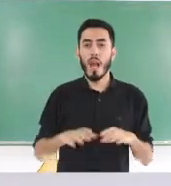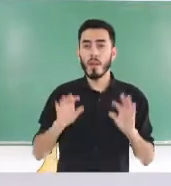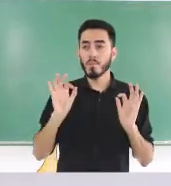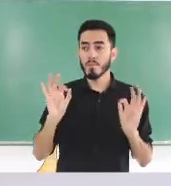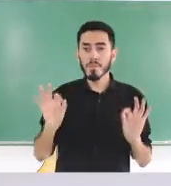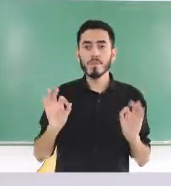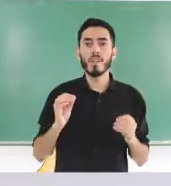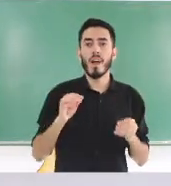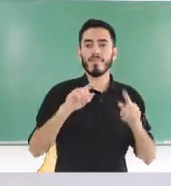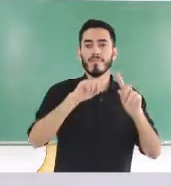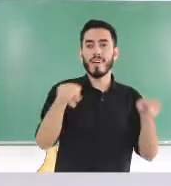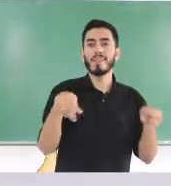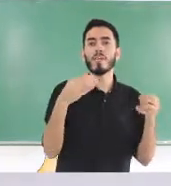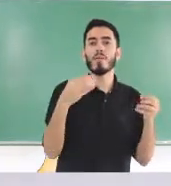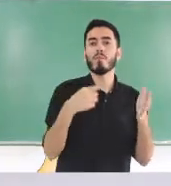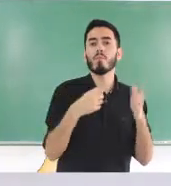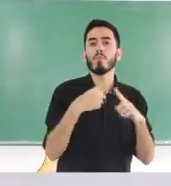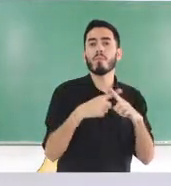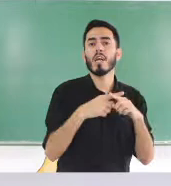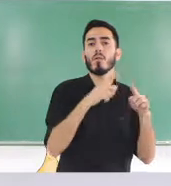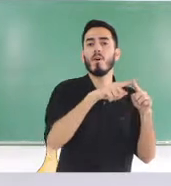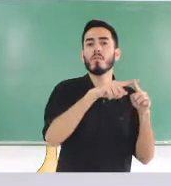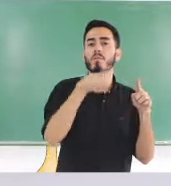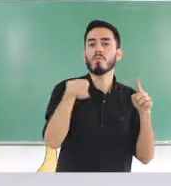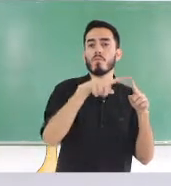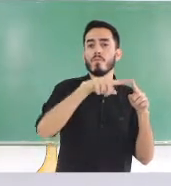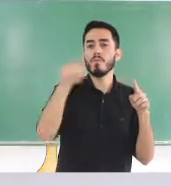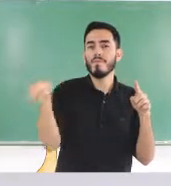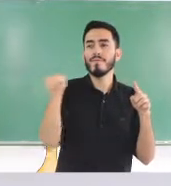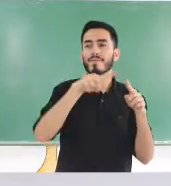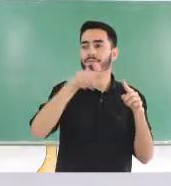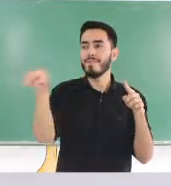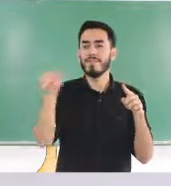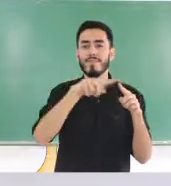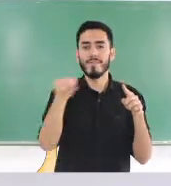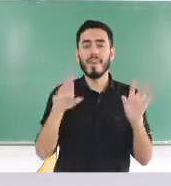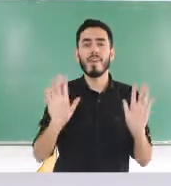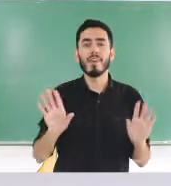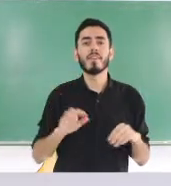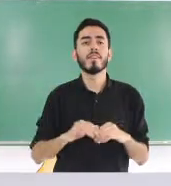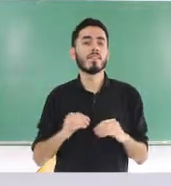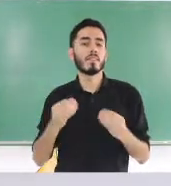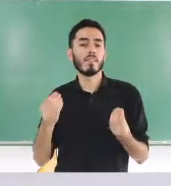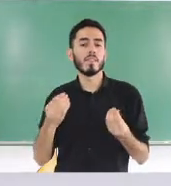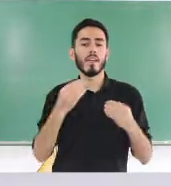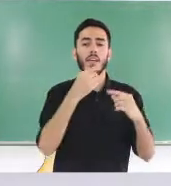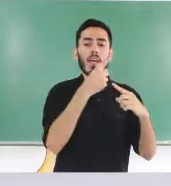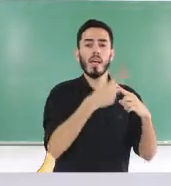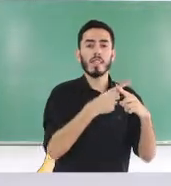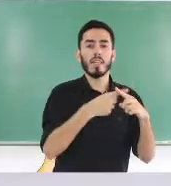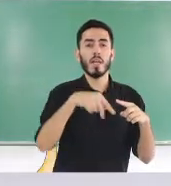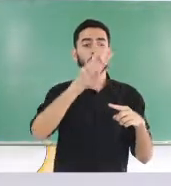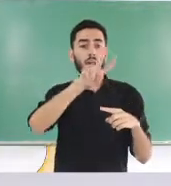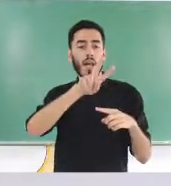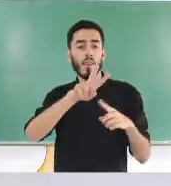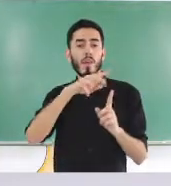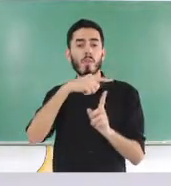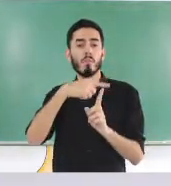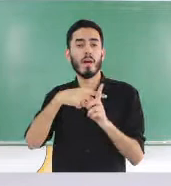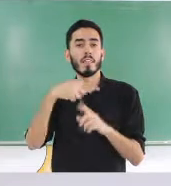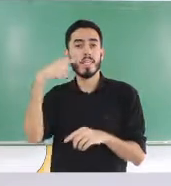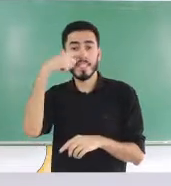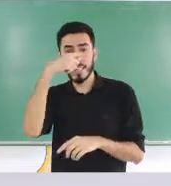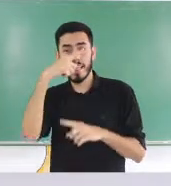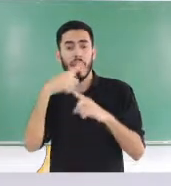distributiva. X por X, X al cuadrado, X por 7 son 7X, 6